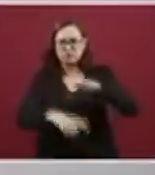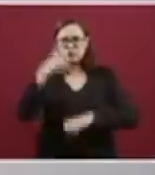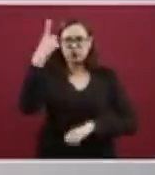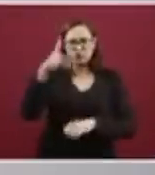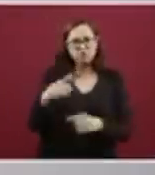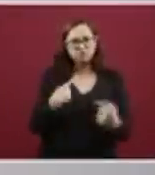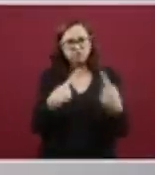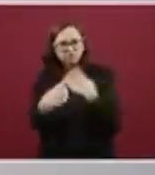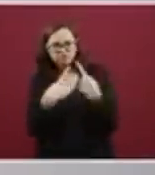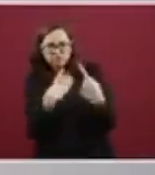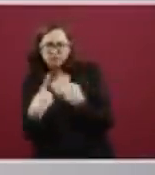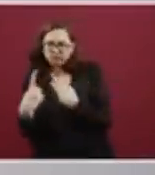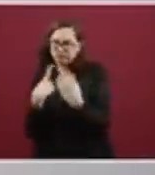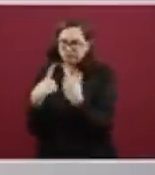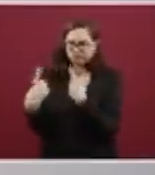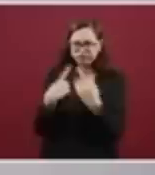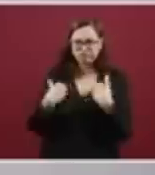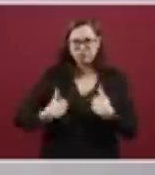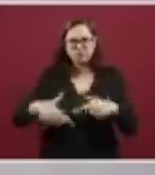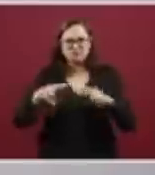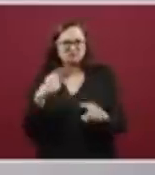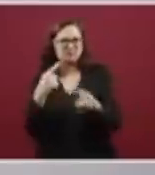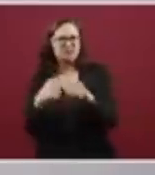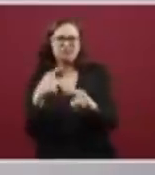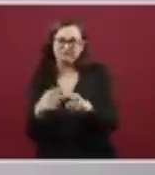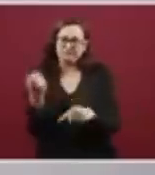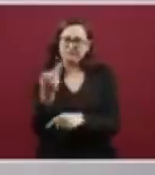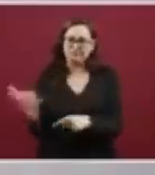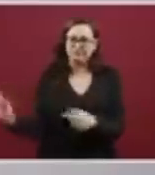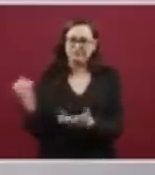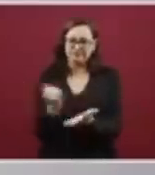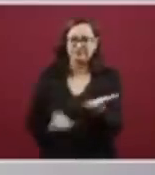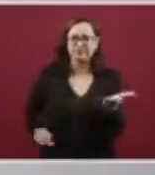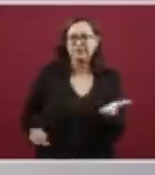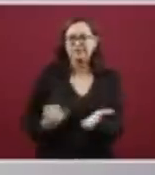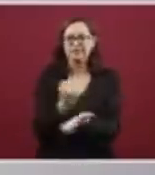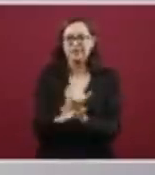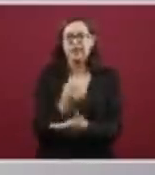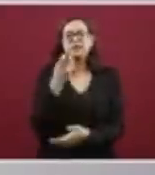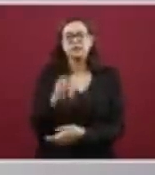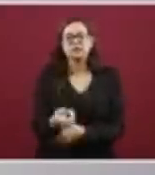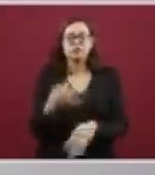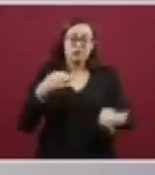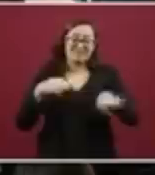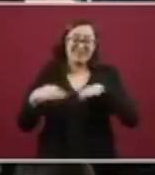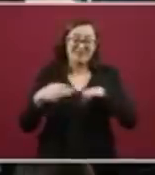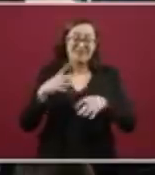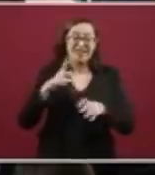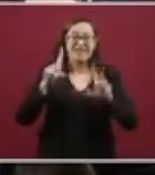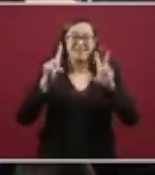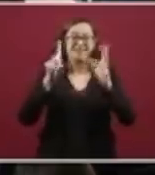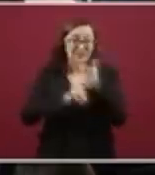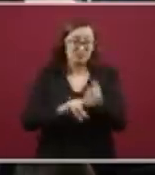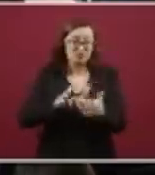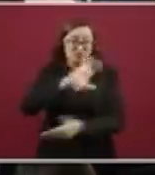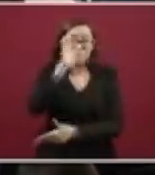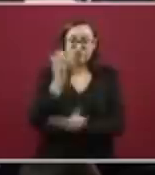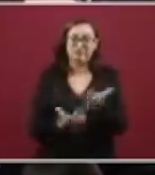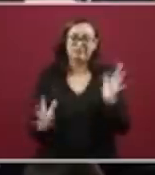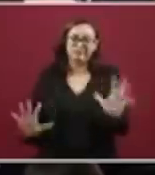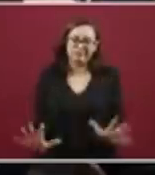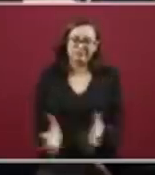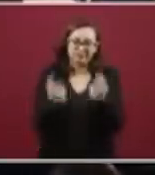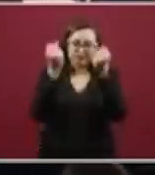Esto nos va a ayudar a rescatar el corazón de las relaciones laborales, que son los contratos colectivos, y nos va a